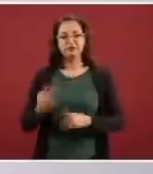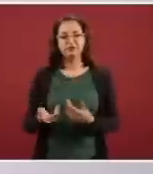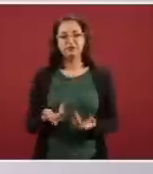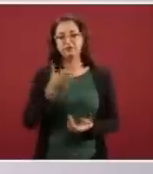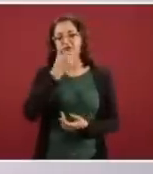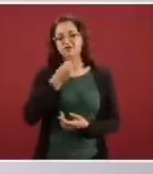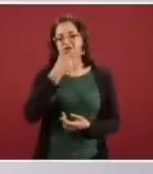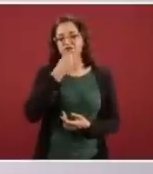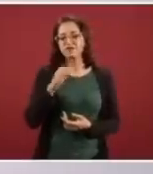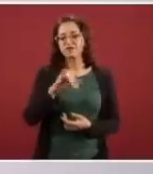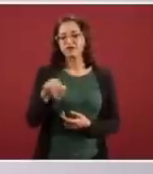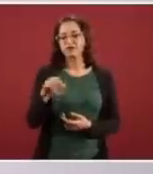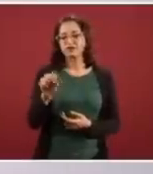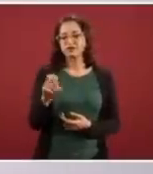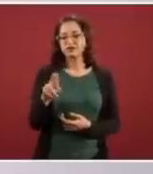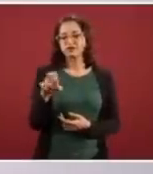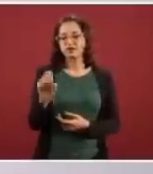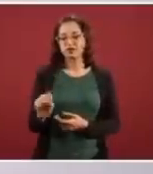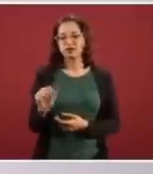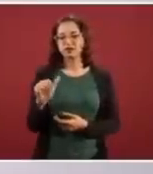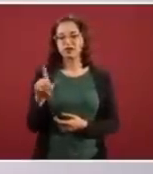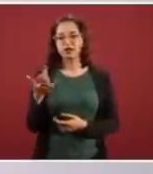Jesús Seade, nuestro